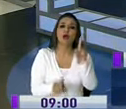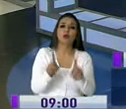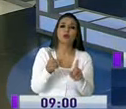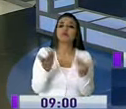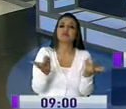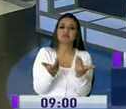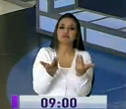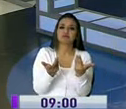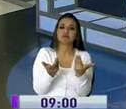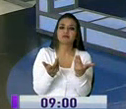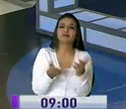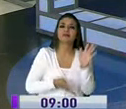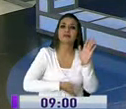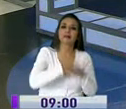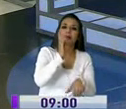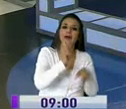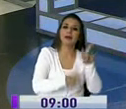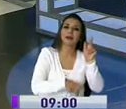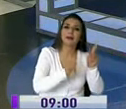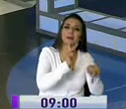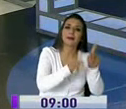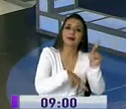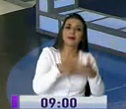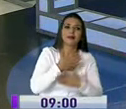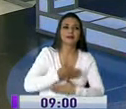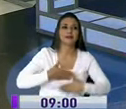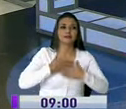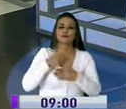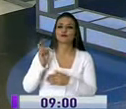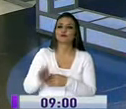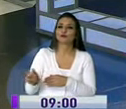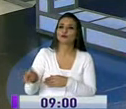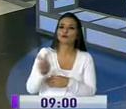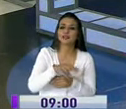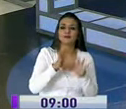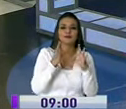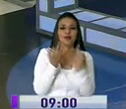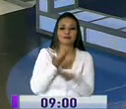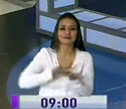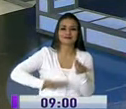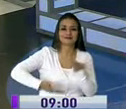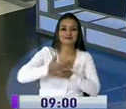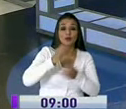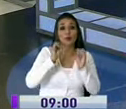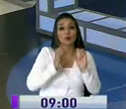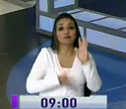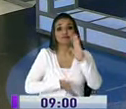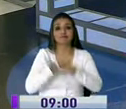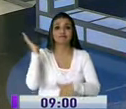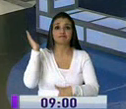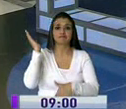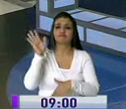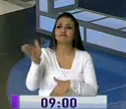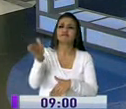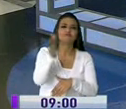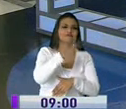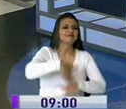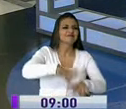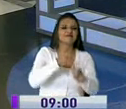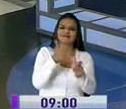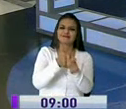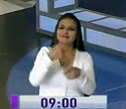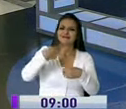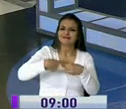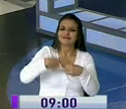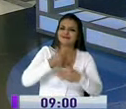dedicados a marchar a la playa, a disfrutar del turismo, a compartir con familia. Se van también por las poblaciones cercanas, se van